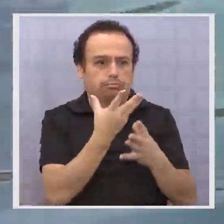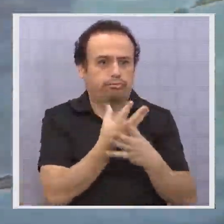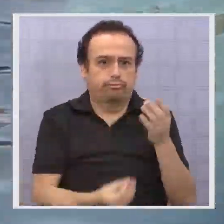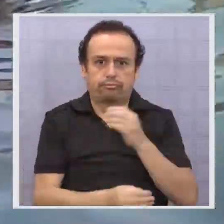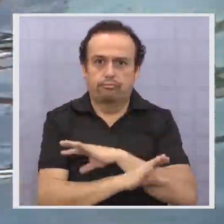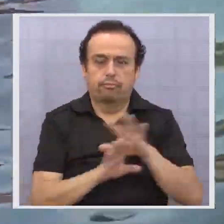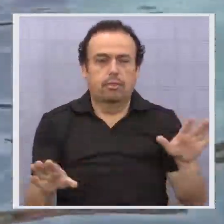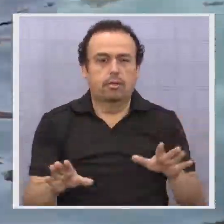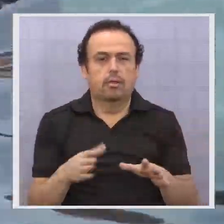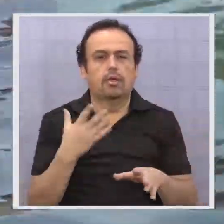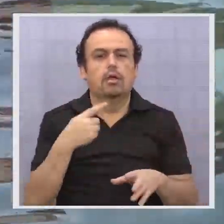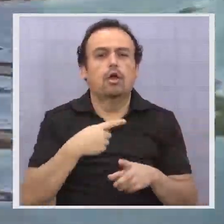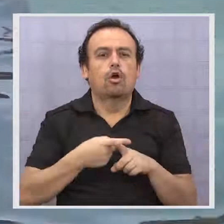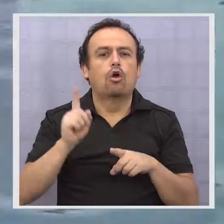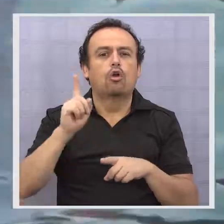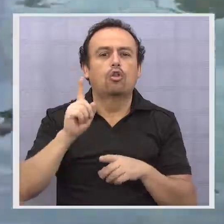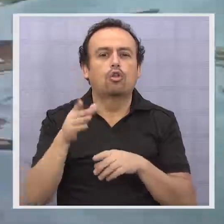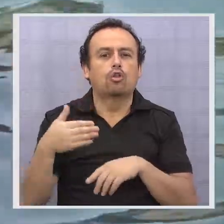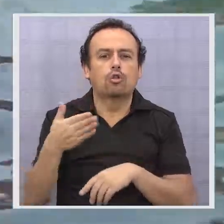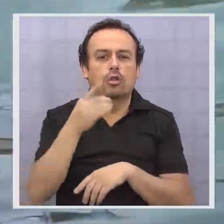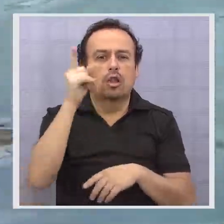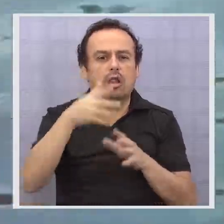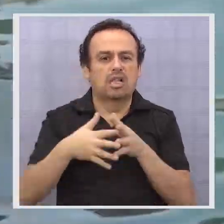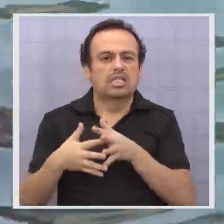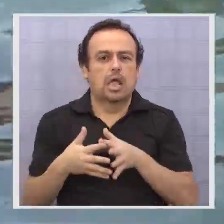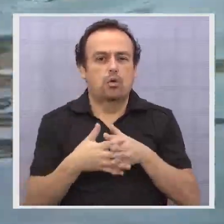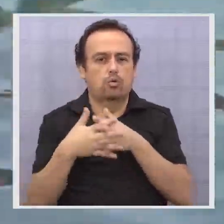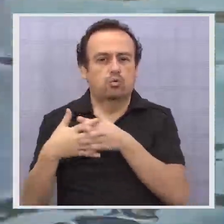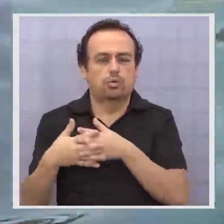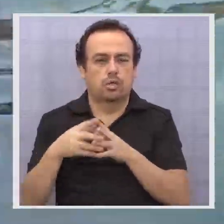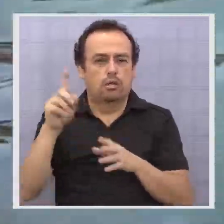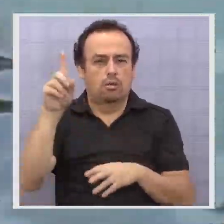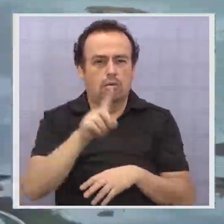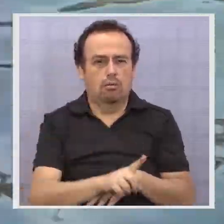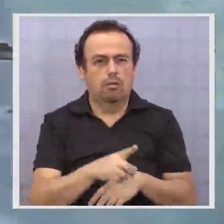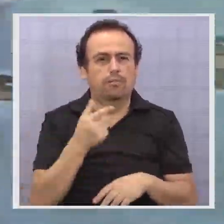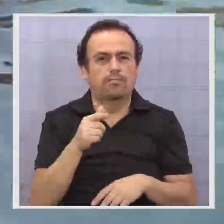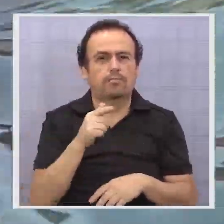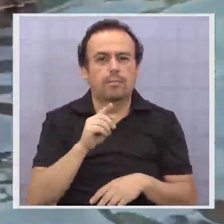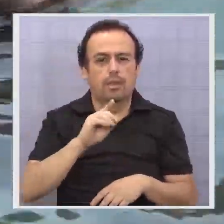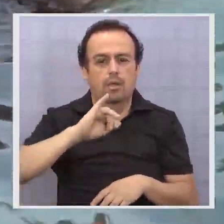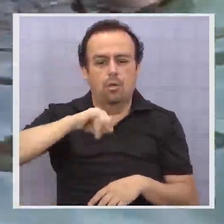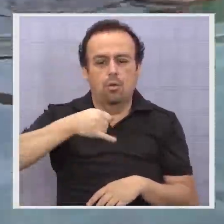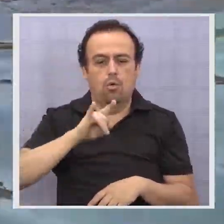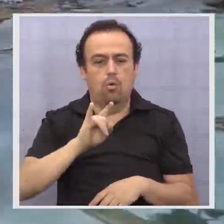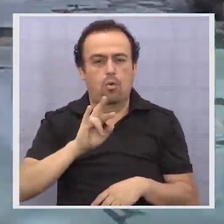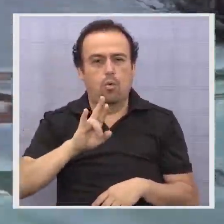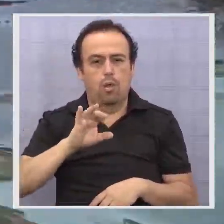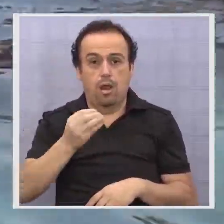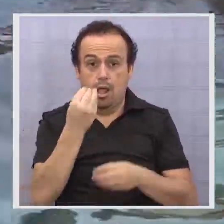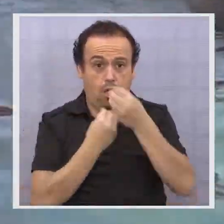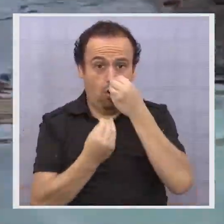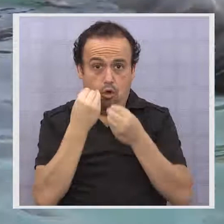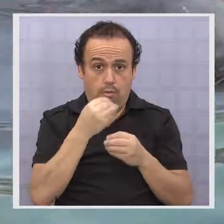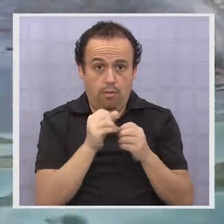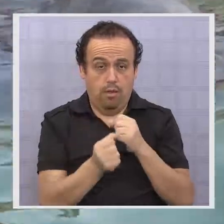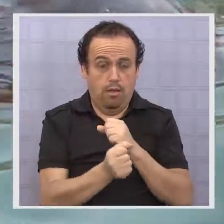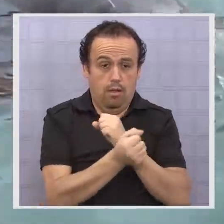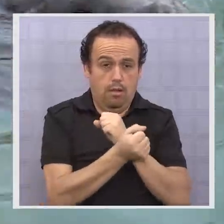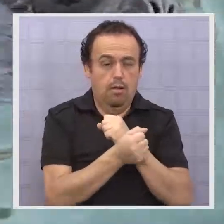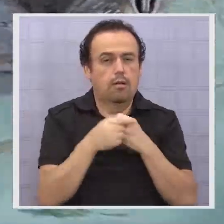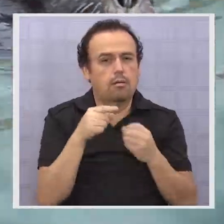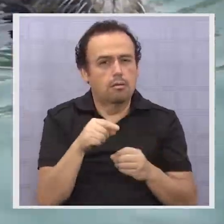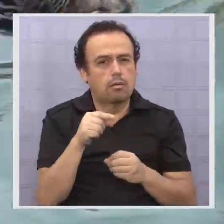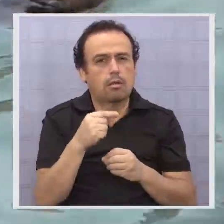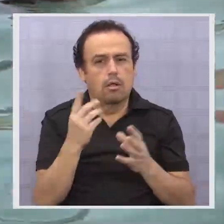el jurel, todo el pescado, estamos trayendo pescado de Estados Unidos. La especie jurel que consumen los lobos en cautiverio